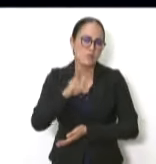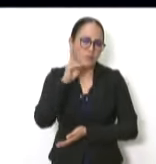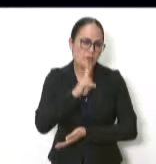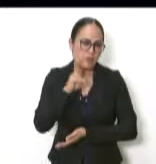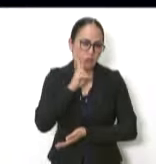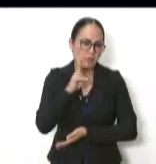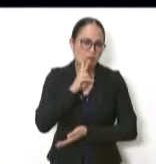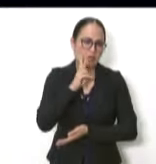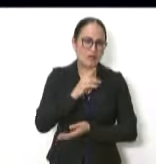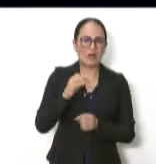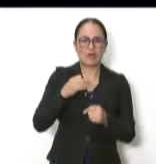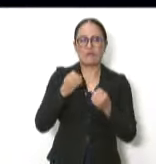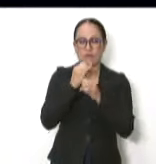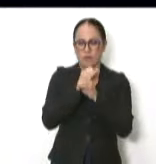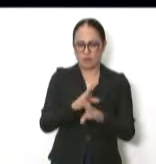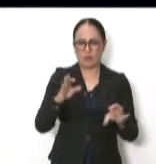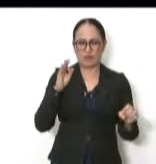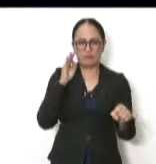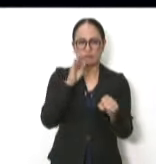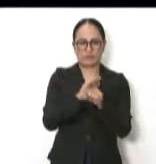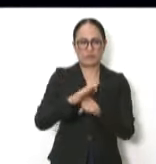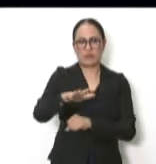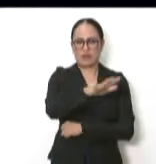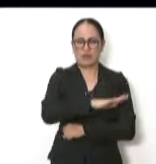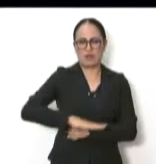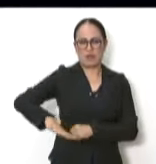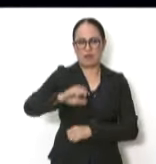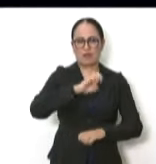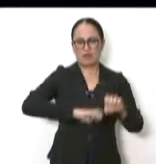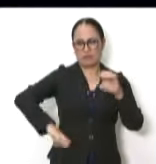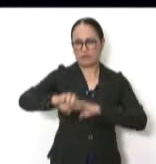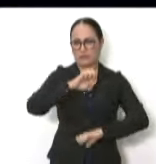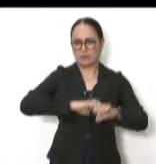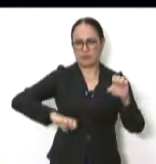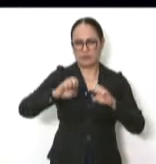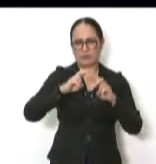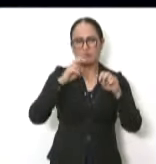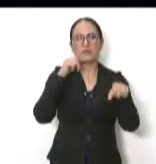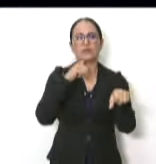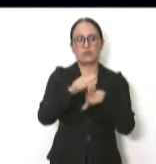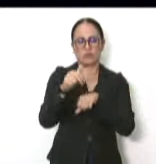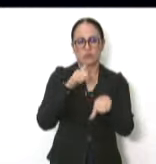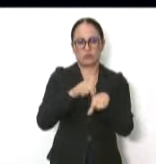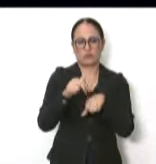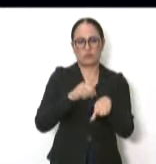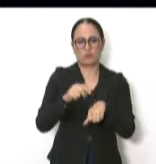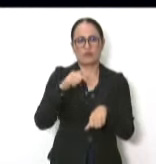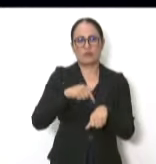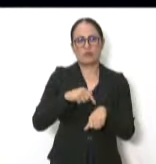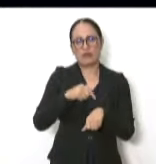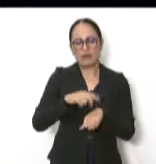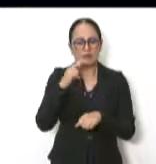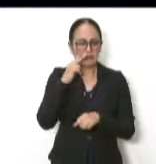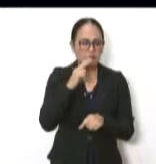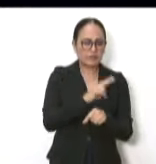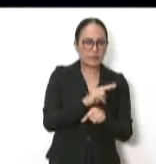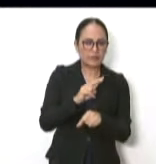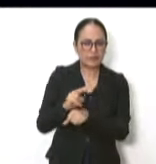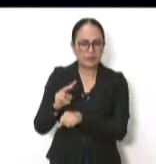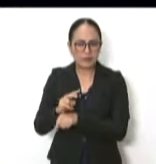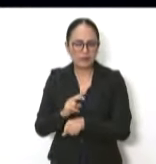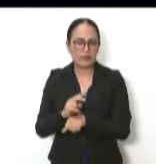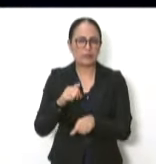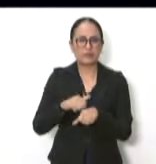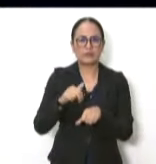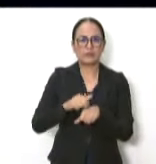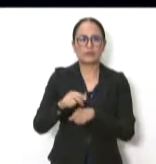de protección de datos personales del sector público relacionado con el expediente del procedimiento de verificación con número